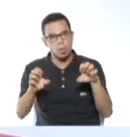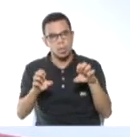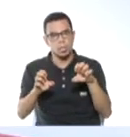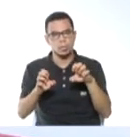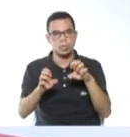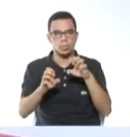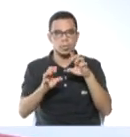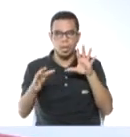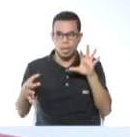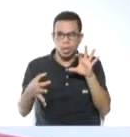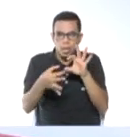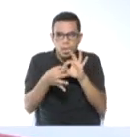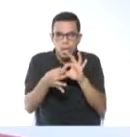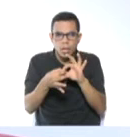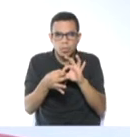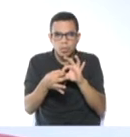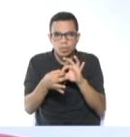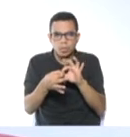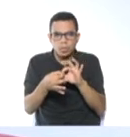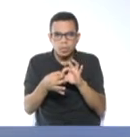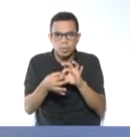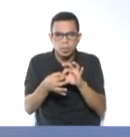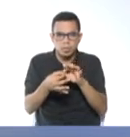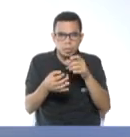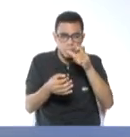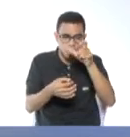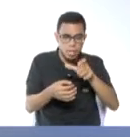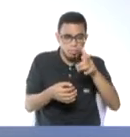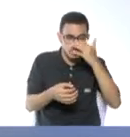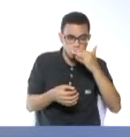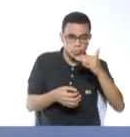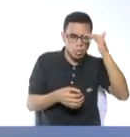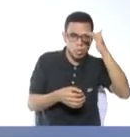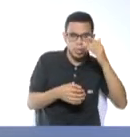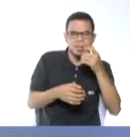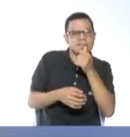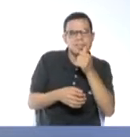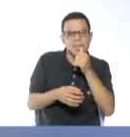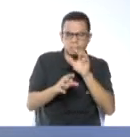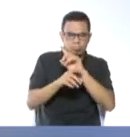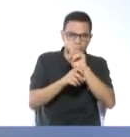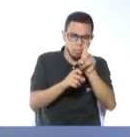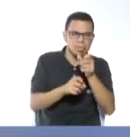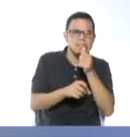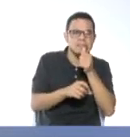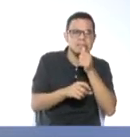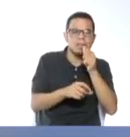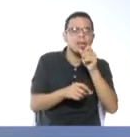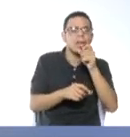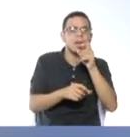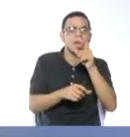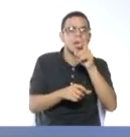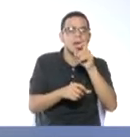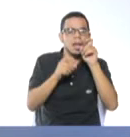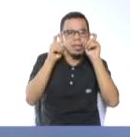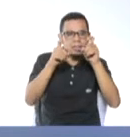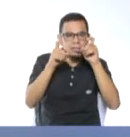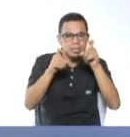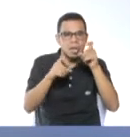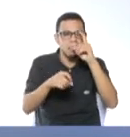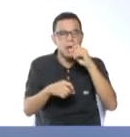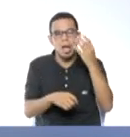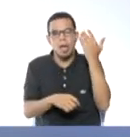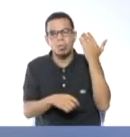directamente asociada desde las personas mayores. ¿Quién enseña directamente o ancestralmente quién enseñaba? ¿Cómo es la cultura